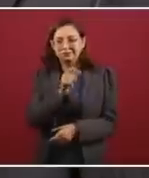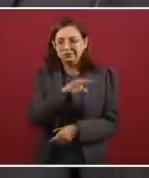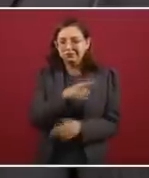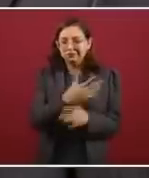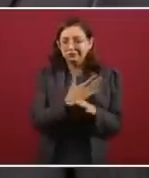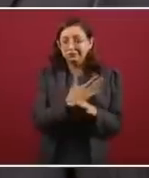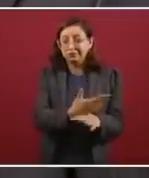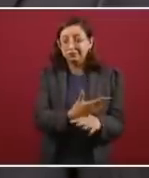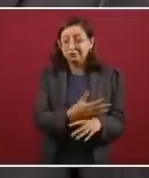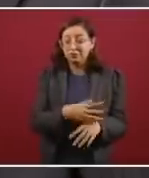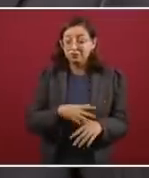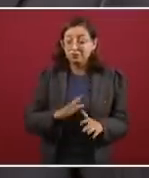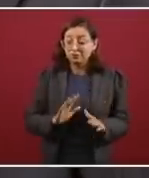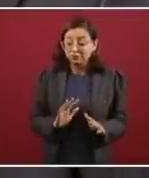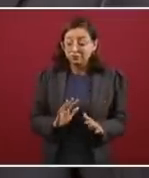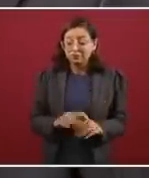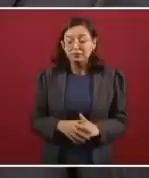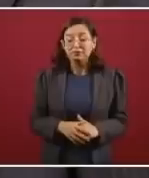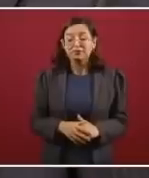tecnócratas,